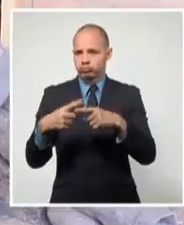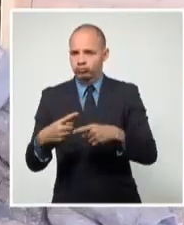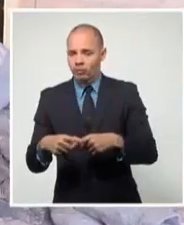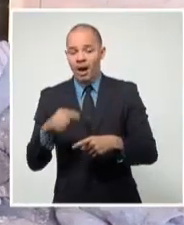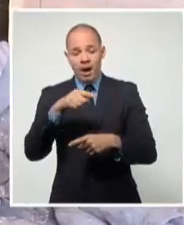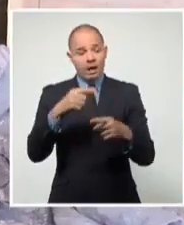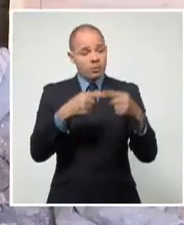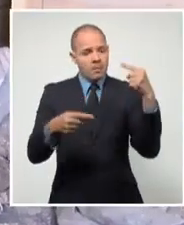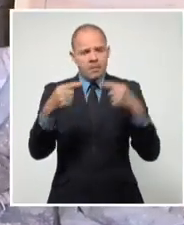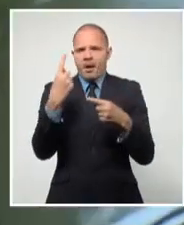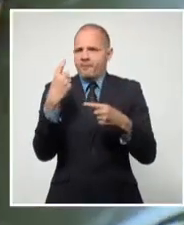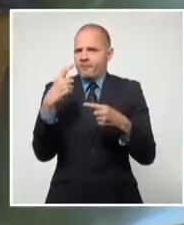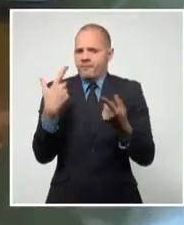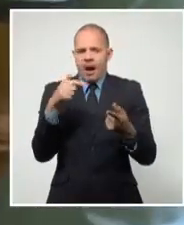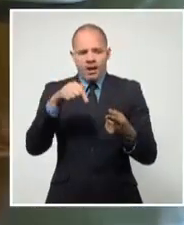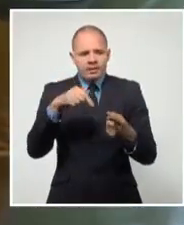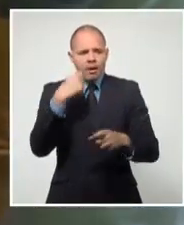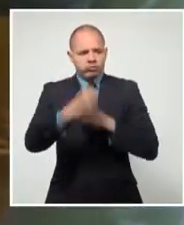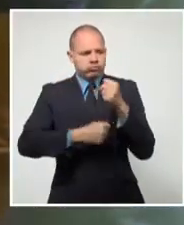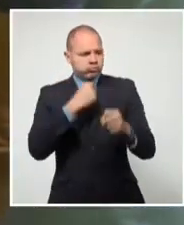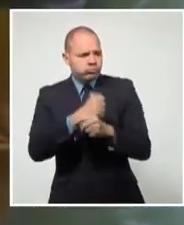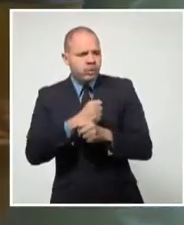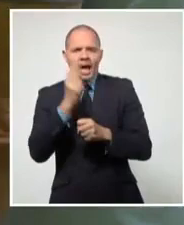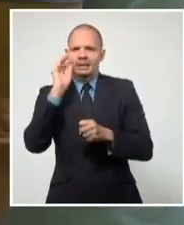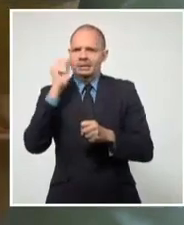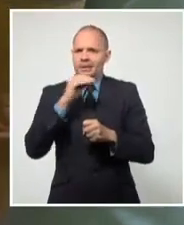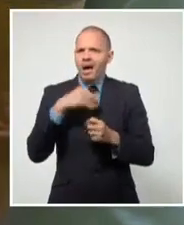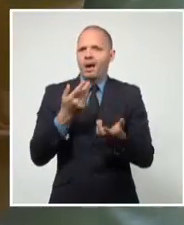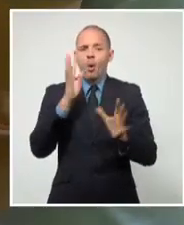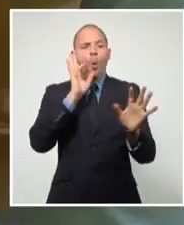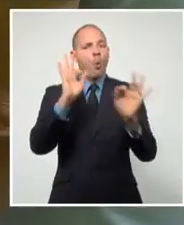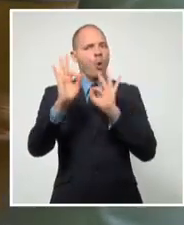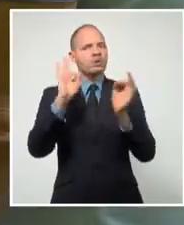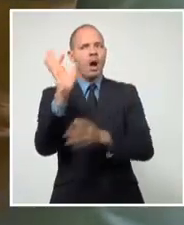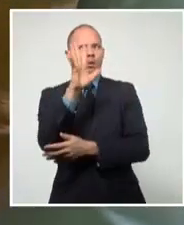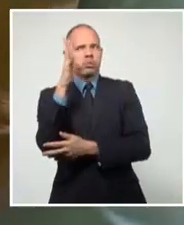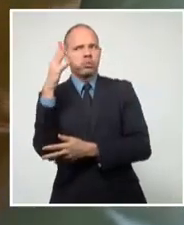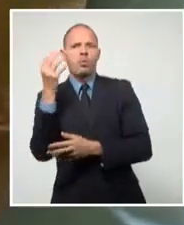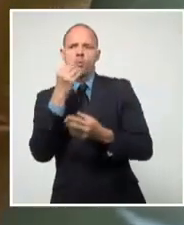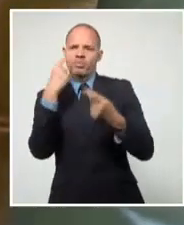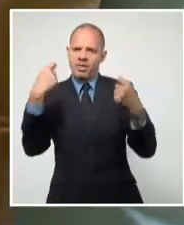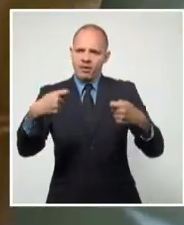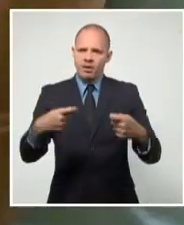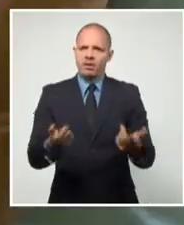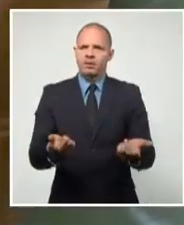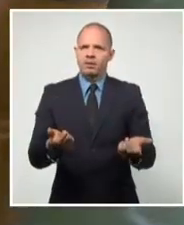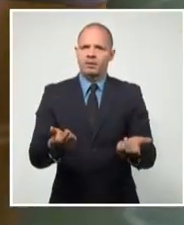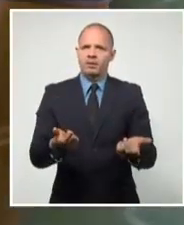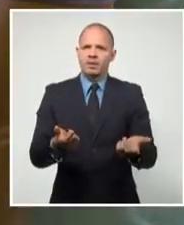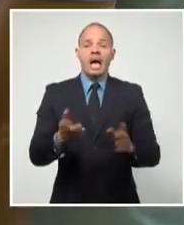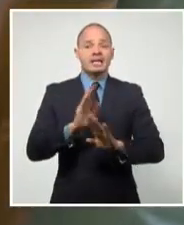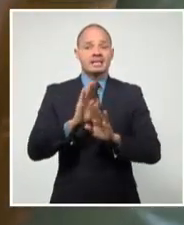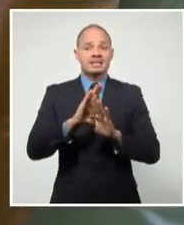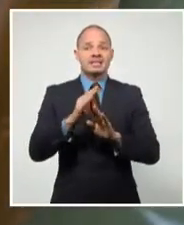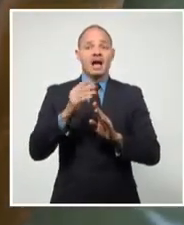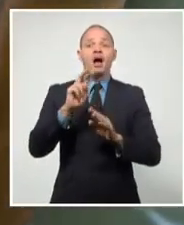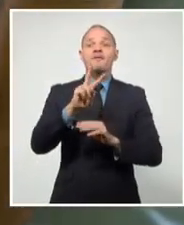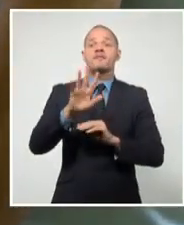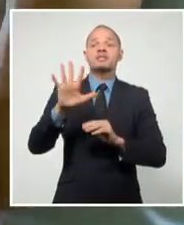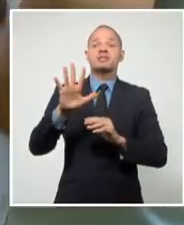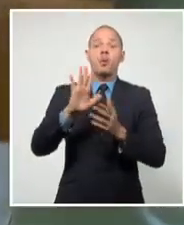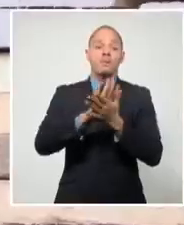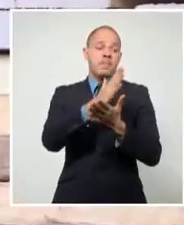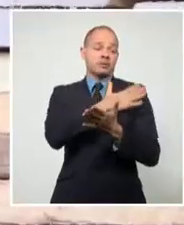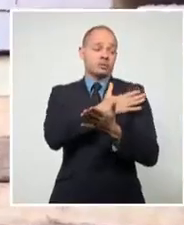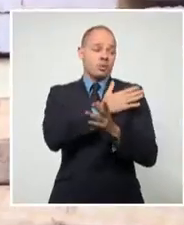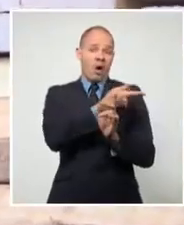la economía como para la sostenibilidad de los ecosistemas por ello el consejo de ministros aprobó el pasado 25 de marzo